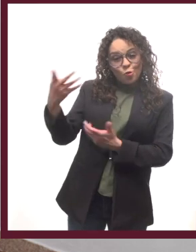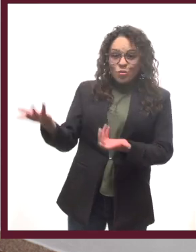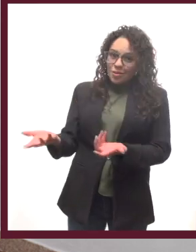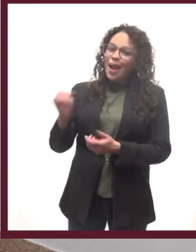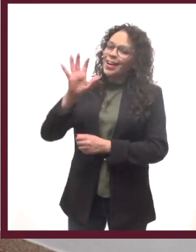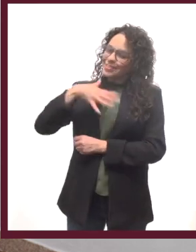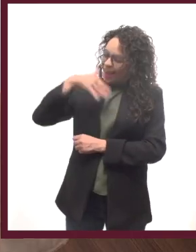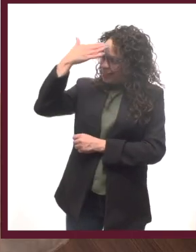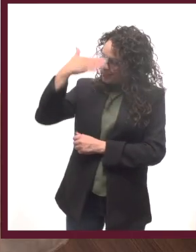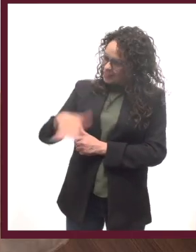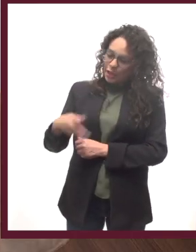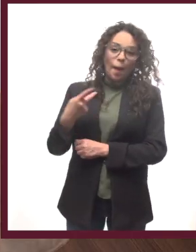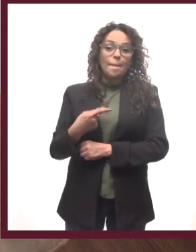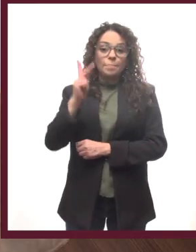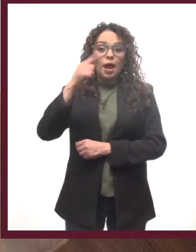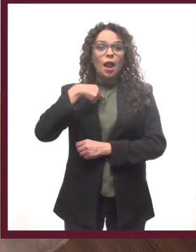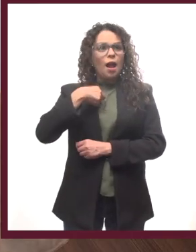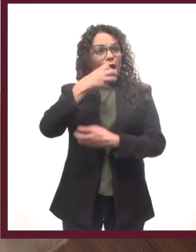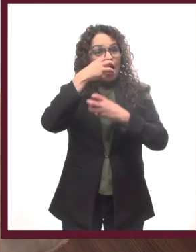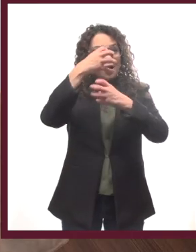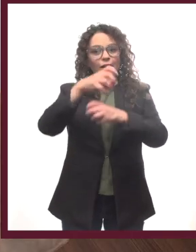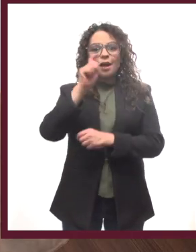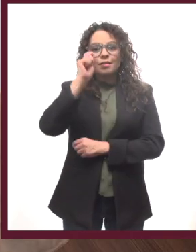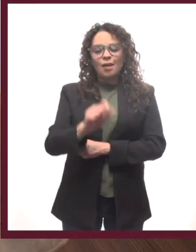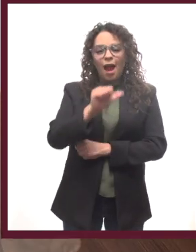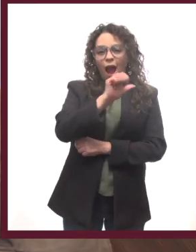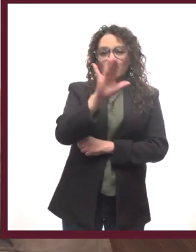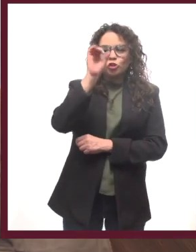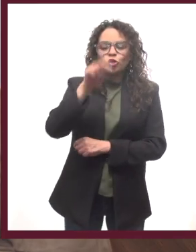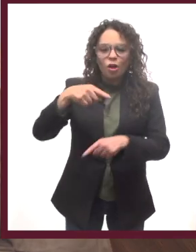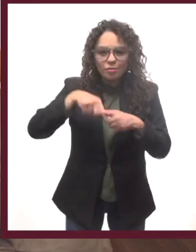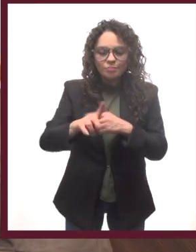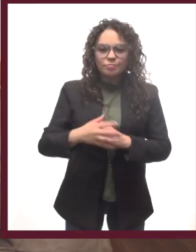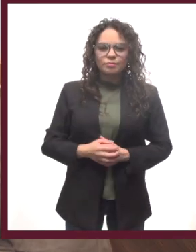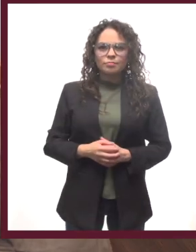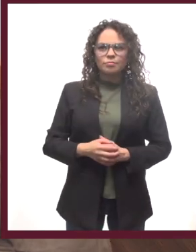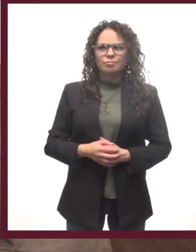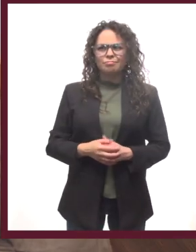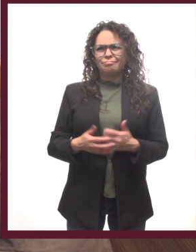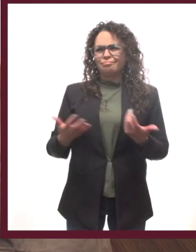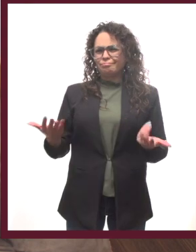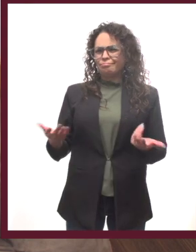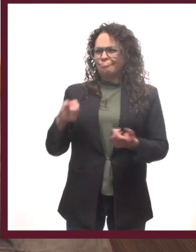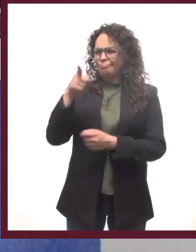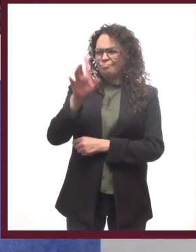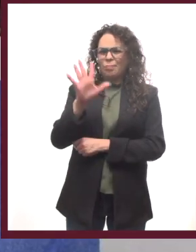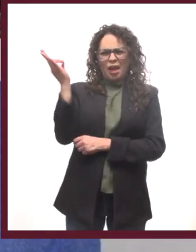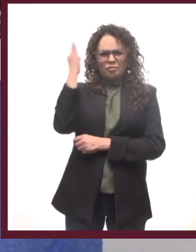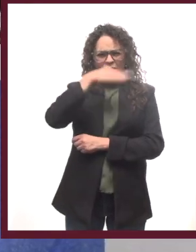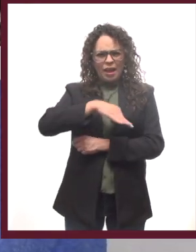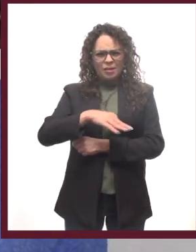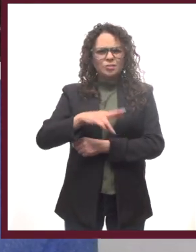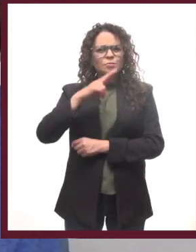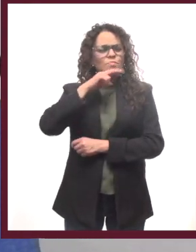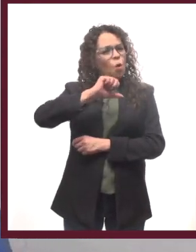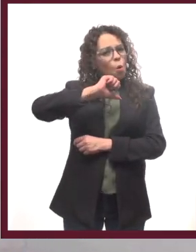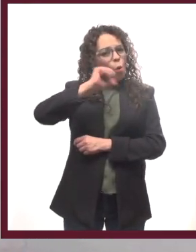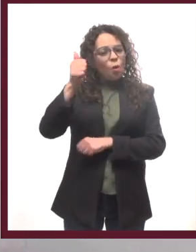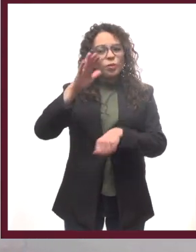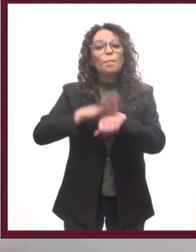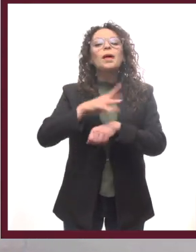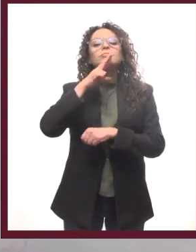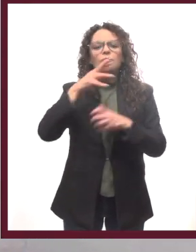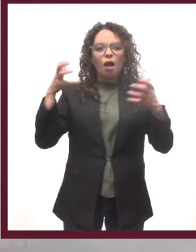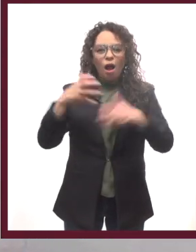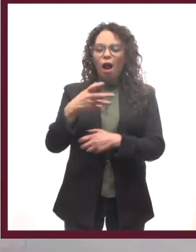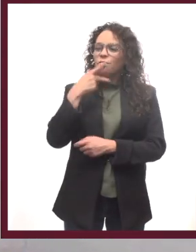Ya sé. Pero bueno, a mí me toca gritar ¡acción! Eso estuvo un poco sobreactuado. ¿Me podrías dar